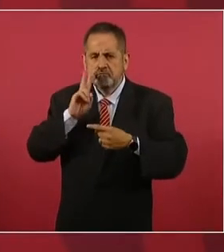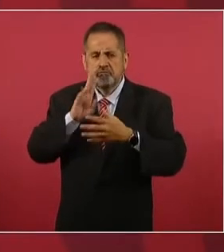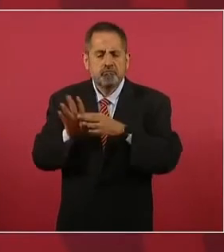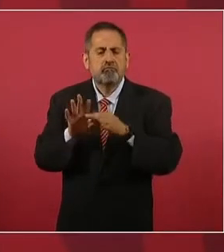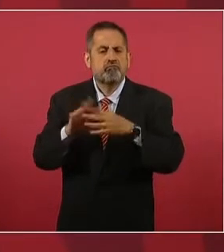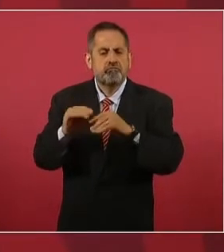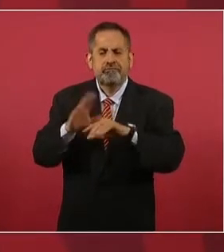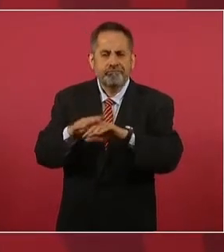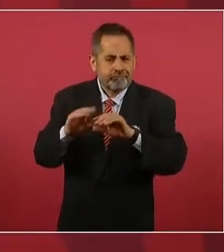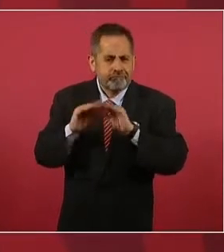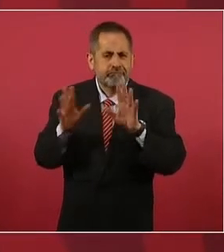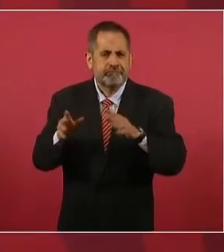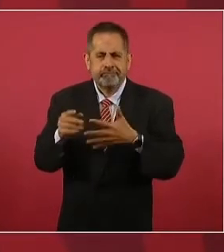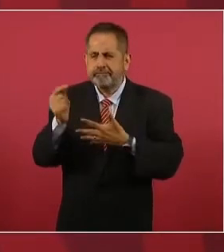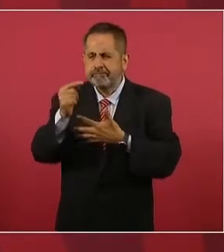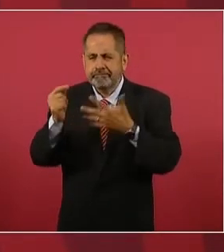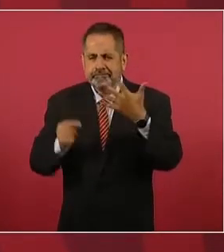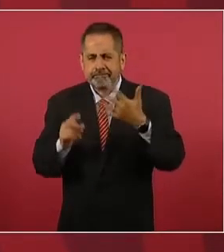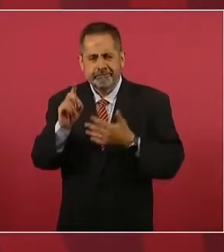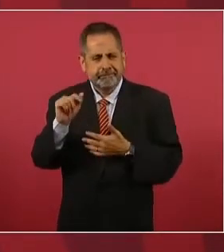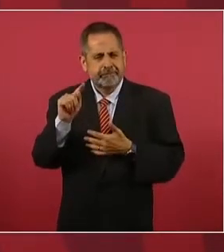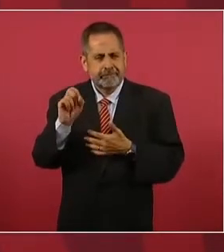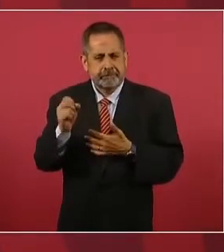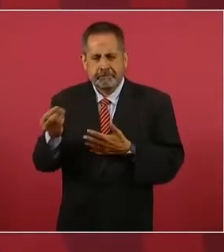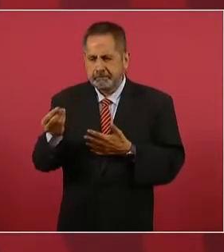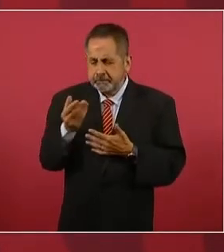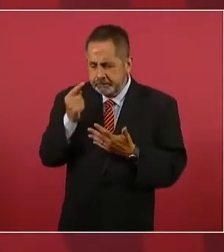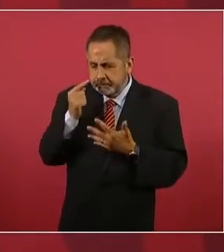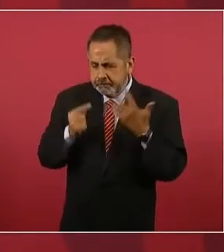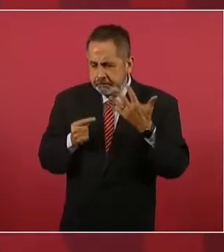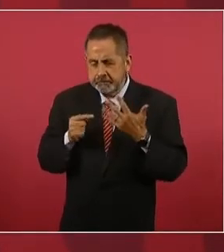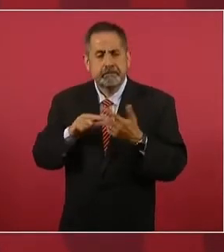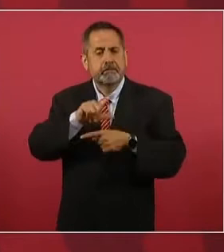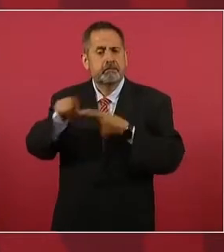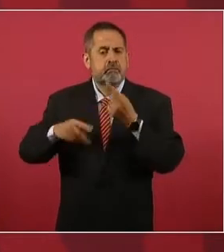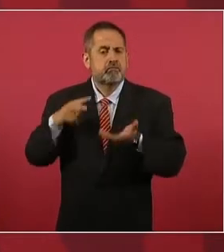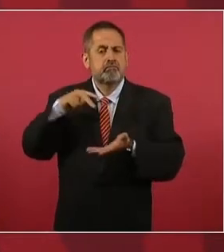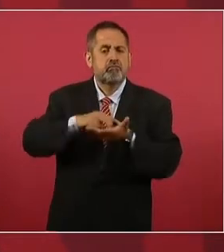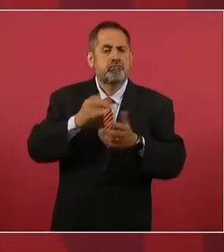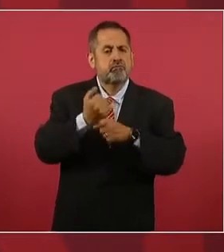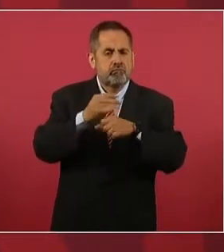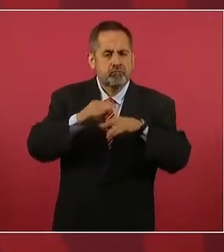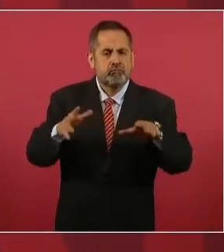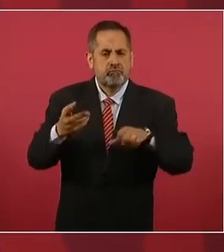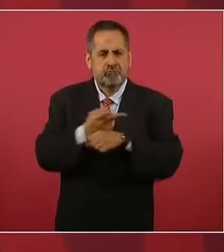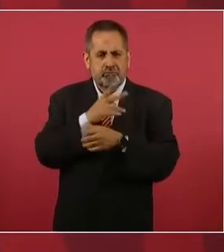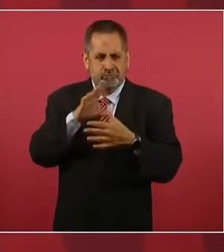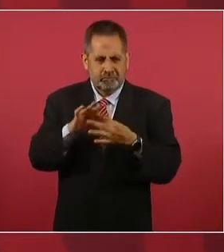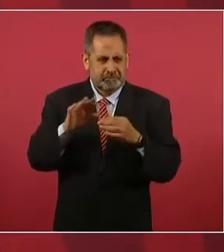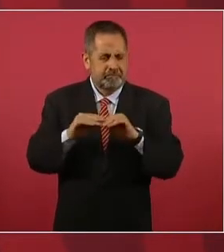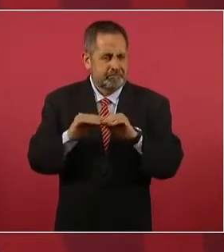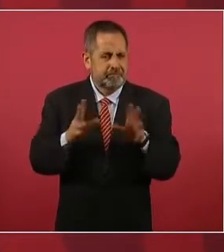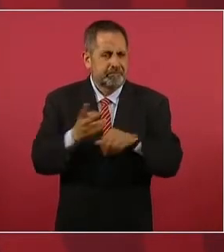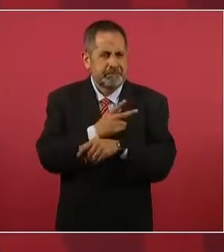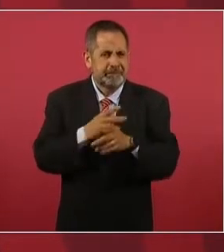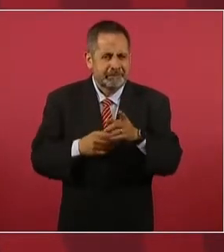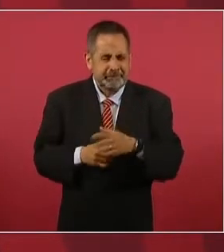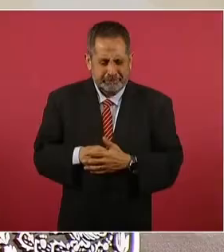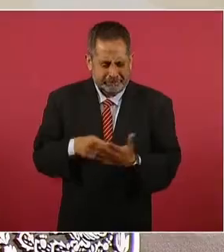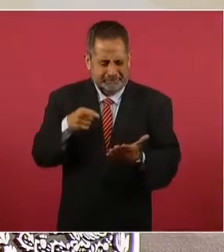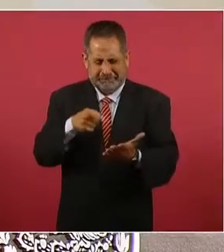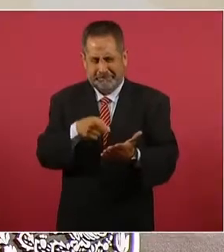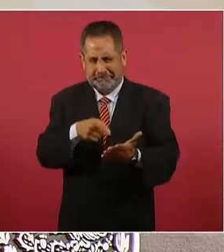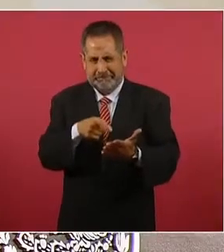que tengan todos los elementos y nos dé un informe más completo sobre